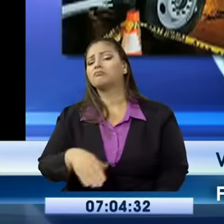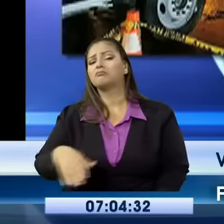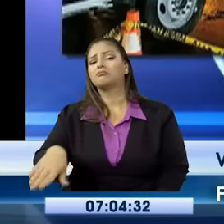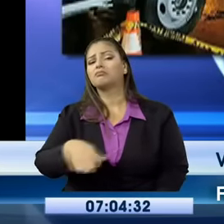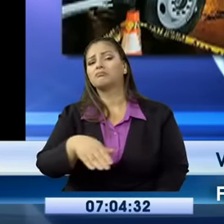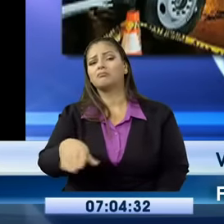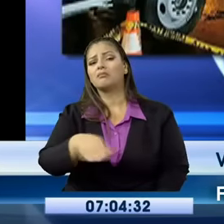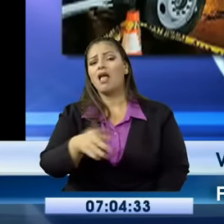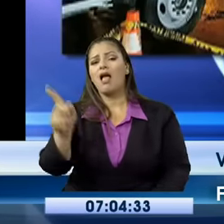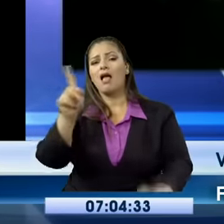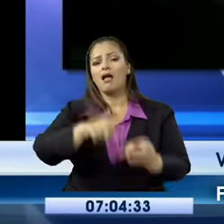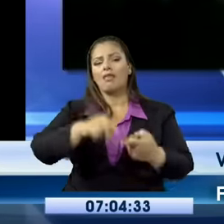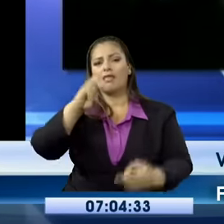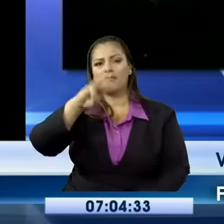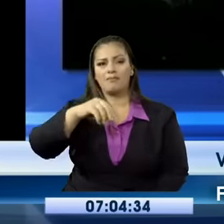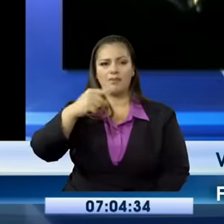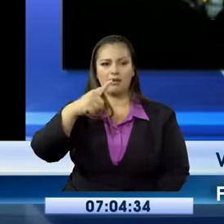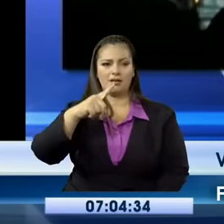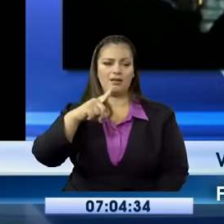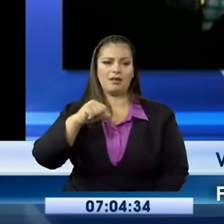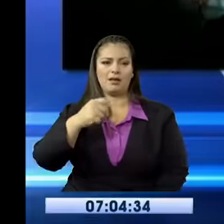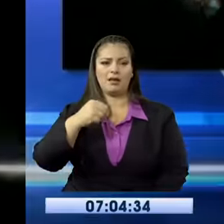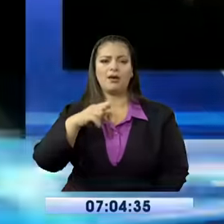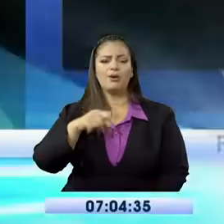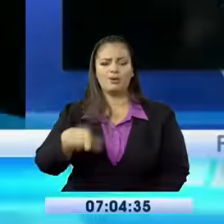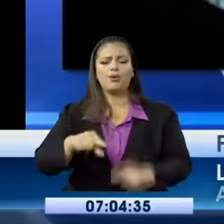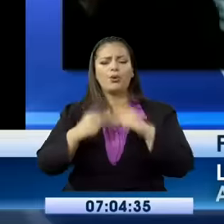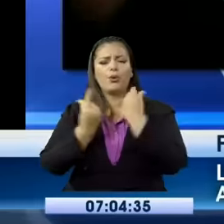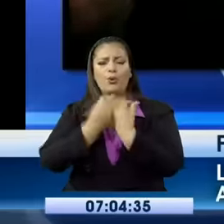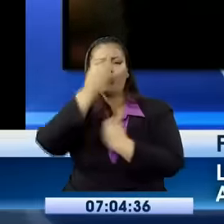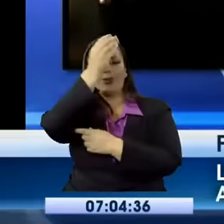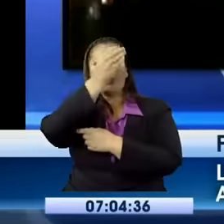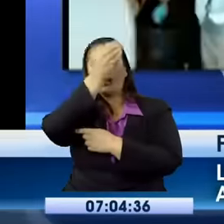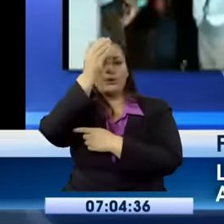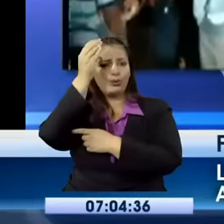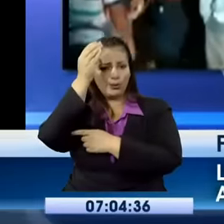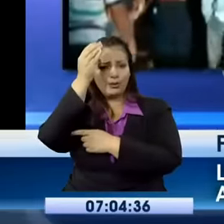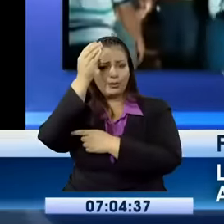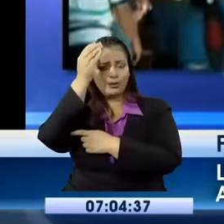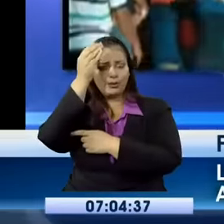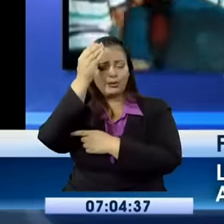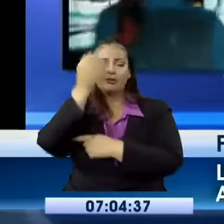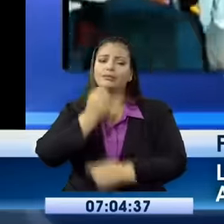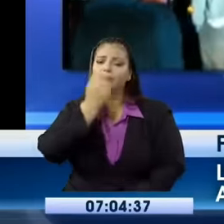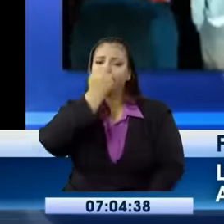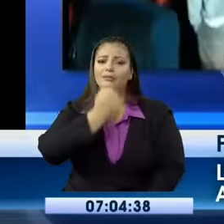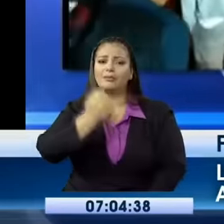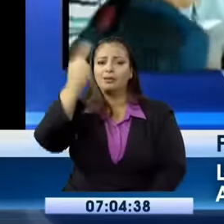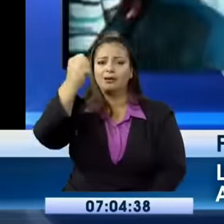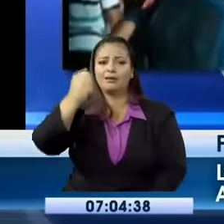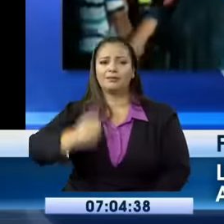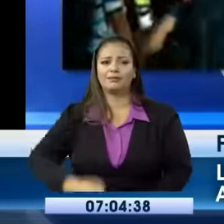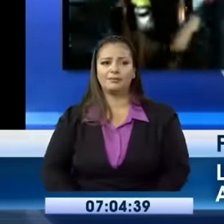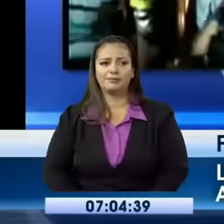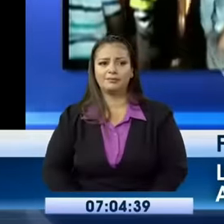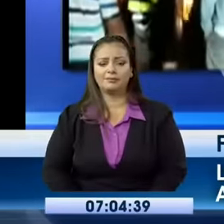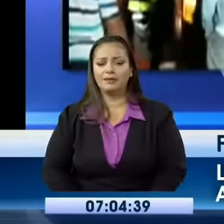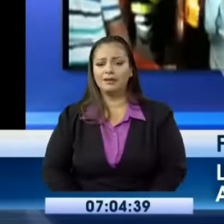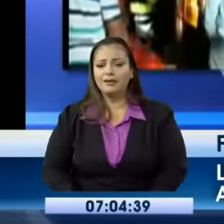de retiro la iglesia cristiana católica duro para